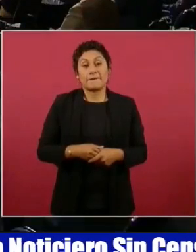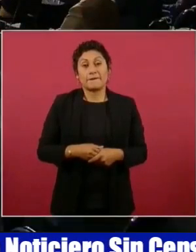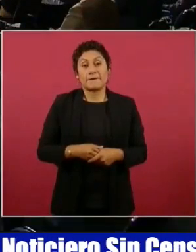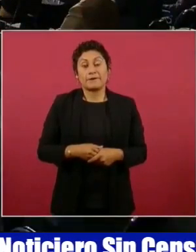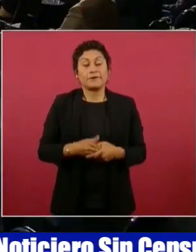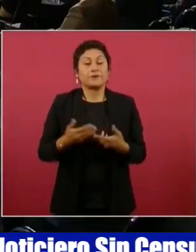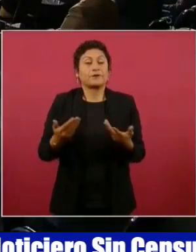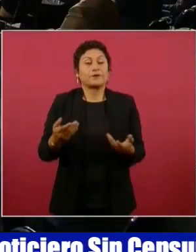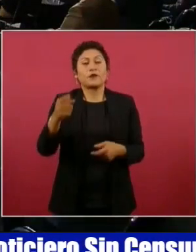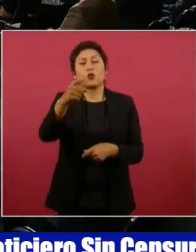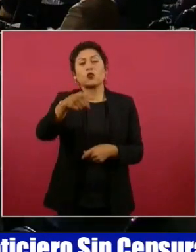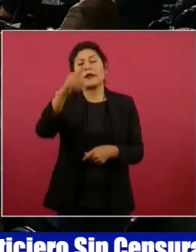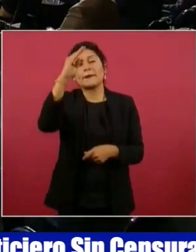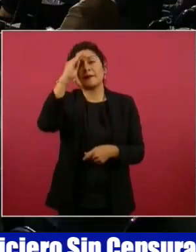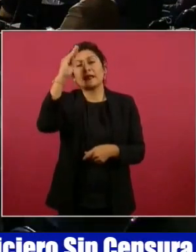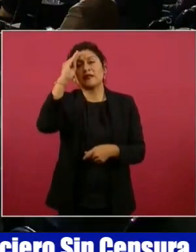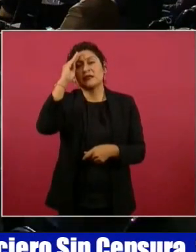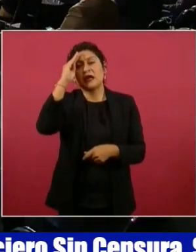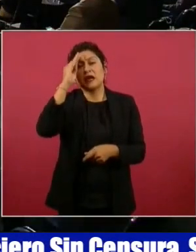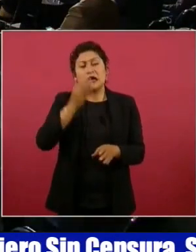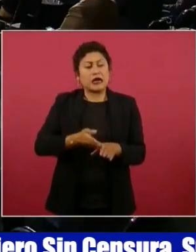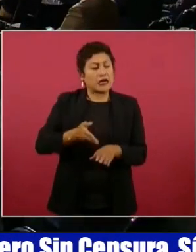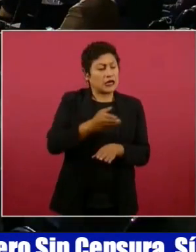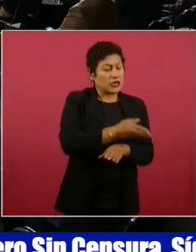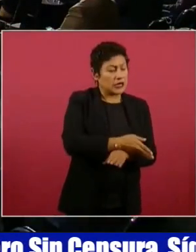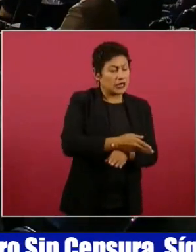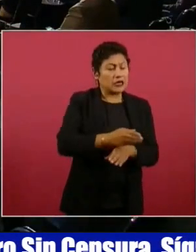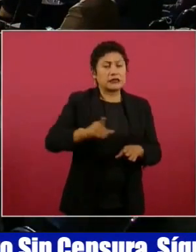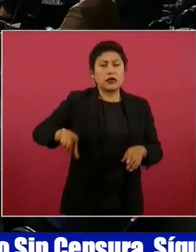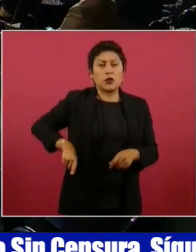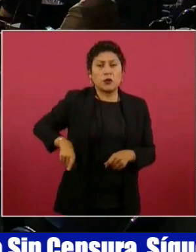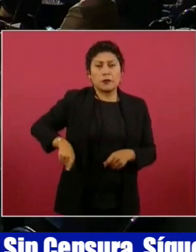pensar que todos somos iguales, ¿no?